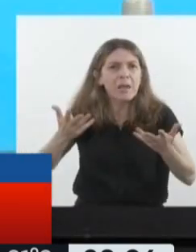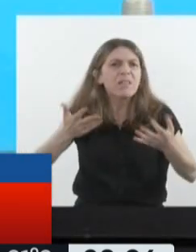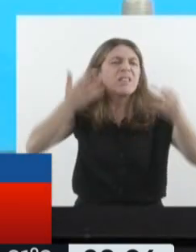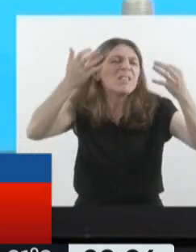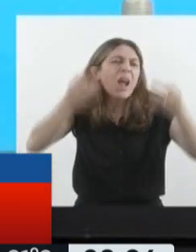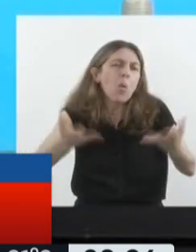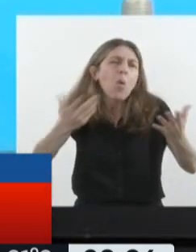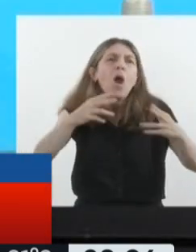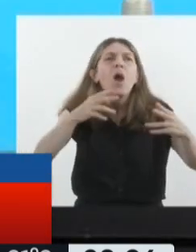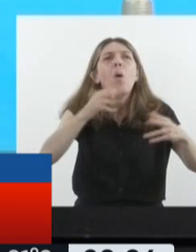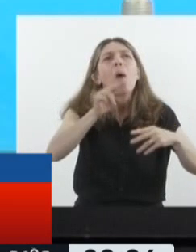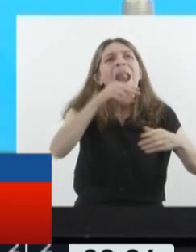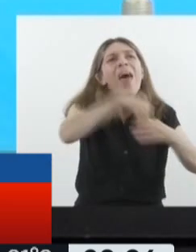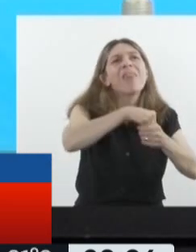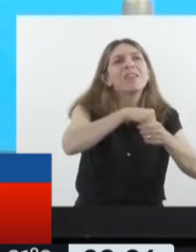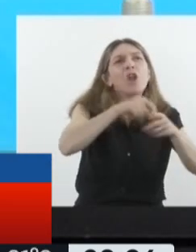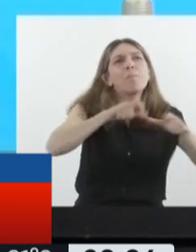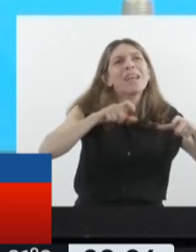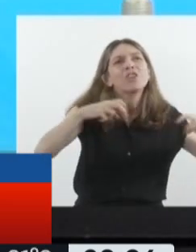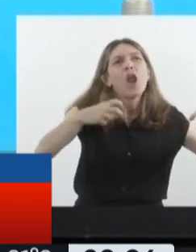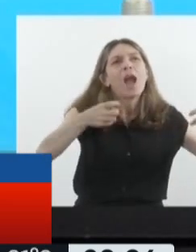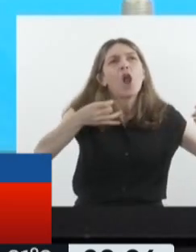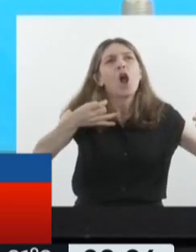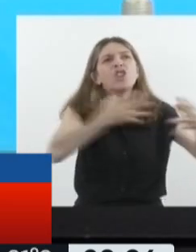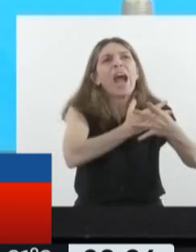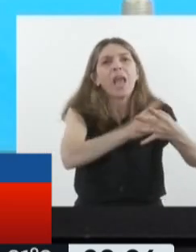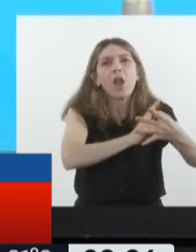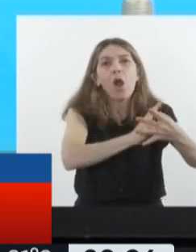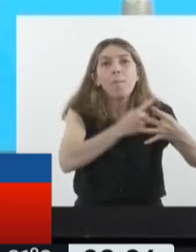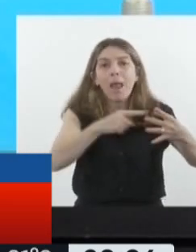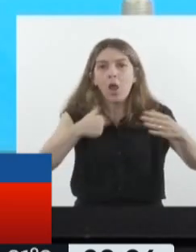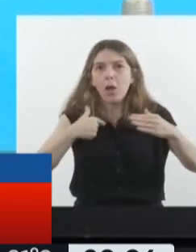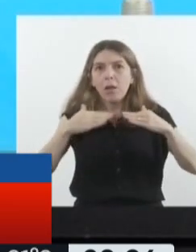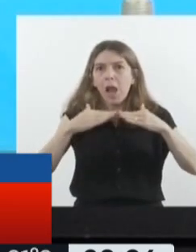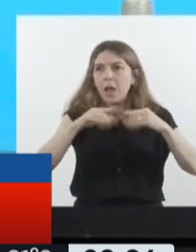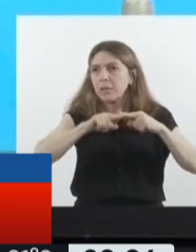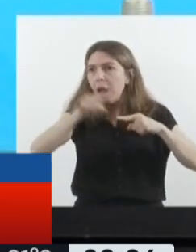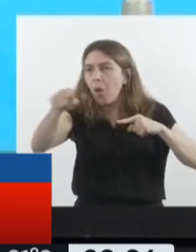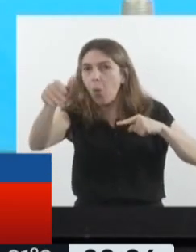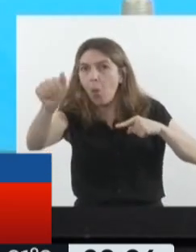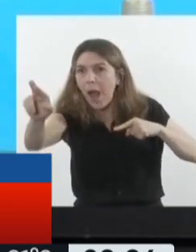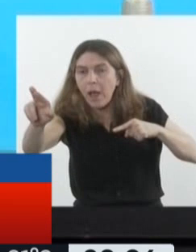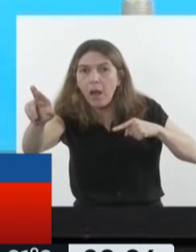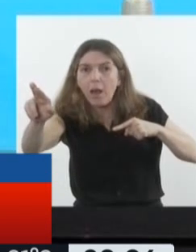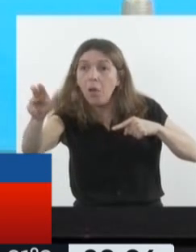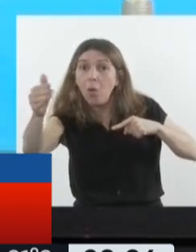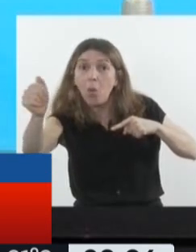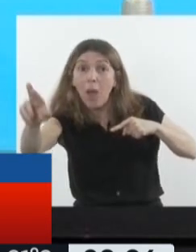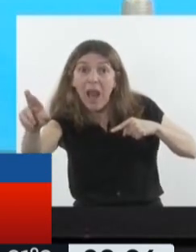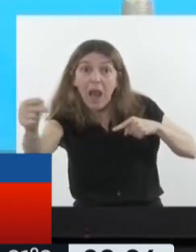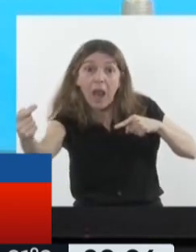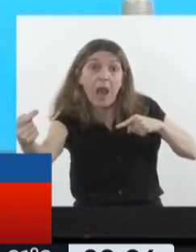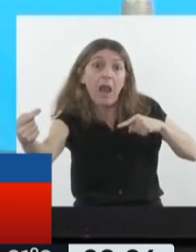no se contagia en muchos bares, pero se contagia en el trayecto, se contagia en